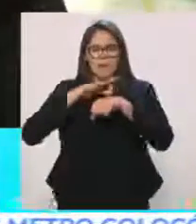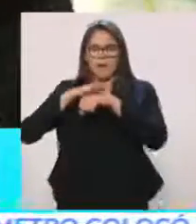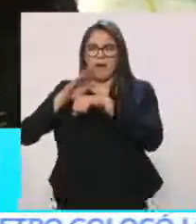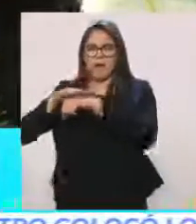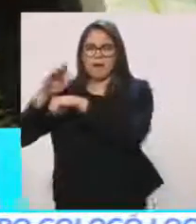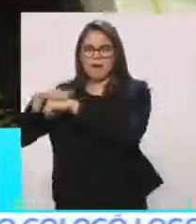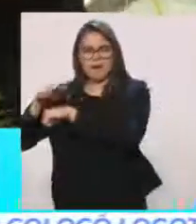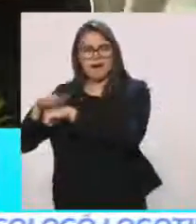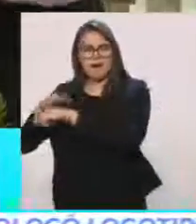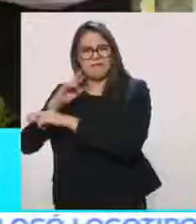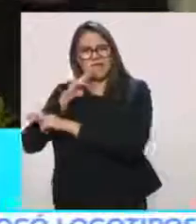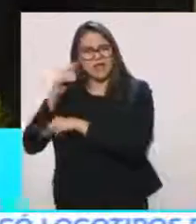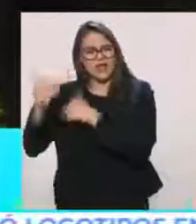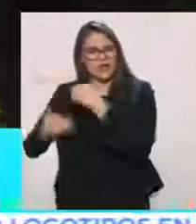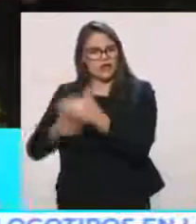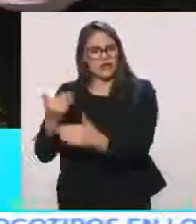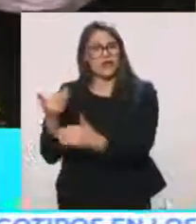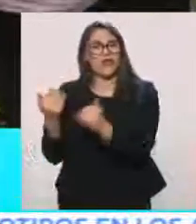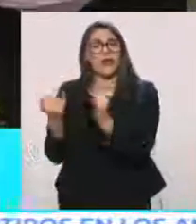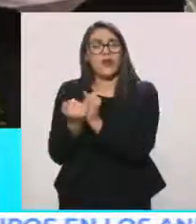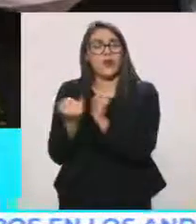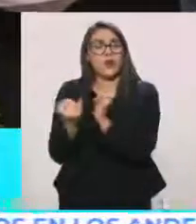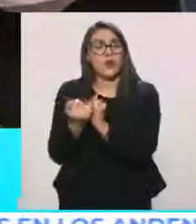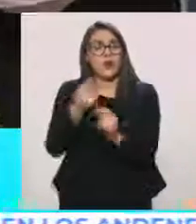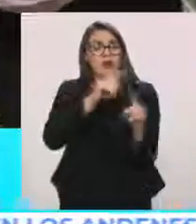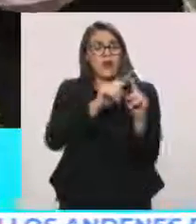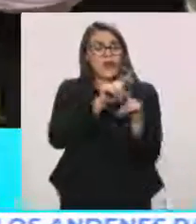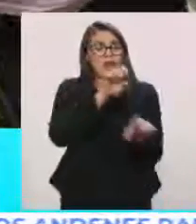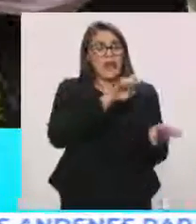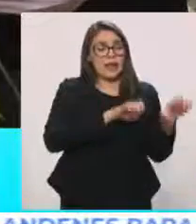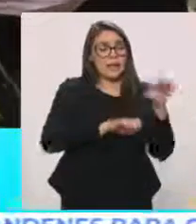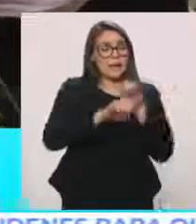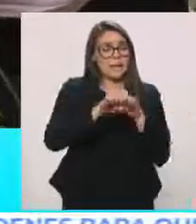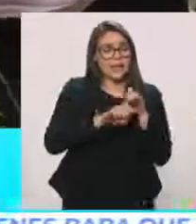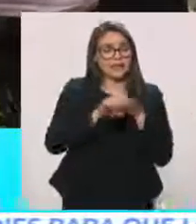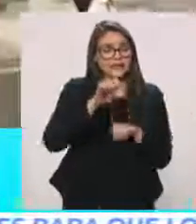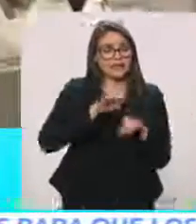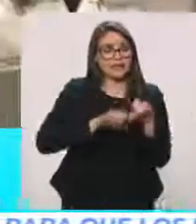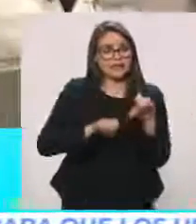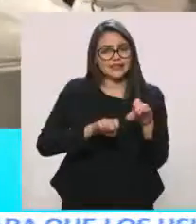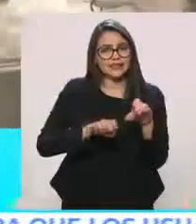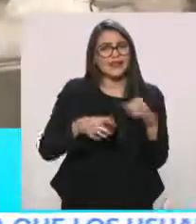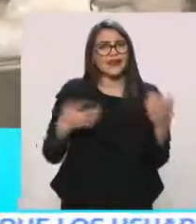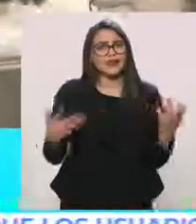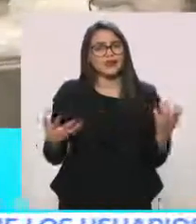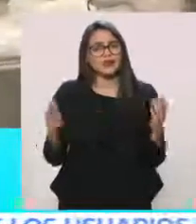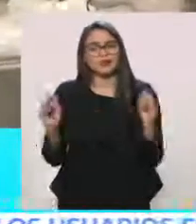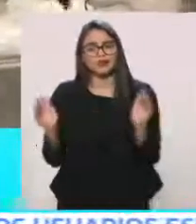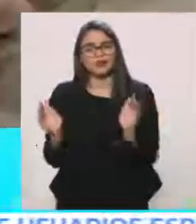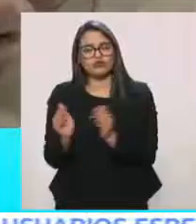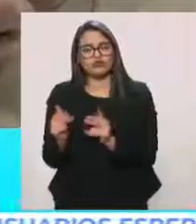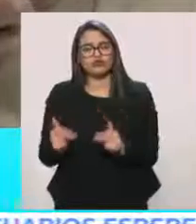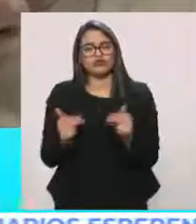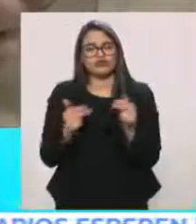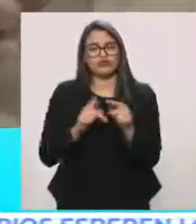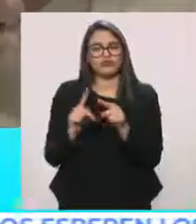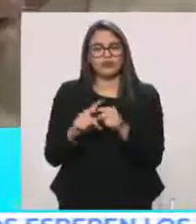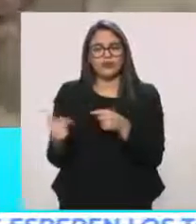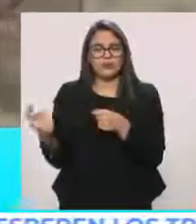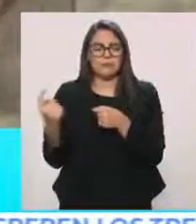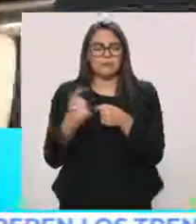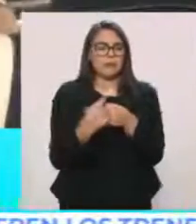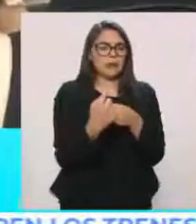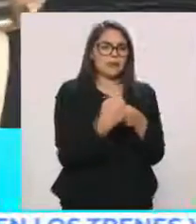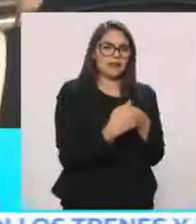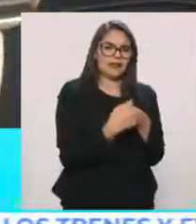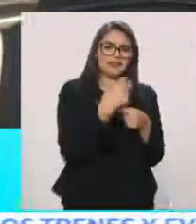y más pequeños, medianos y microcomercios incorporados a la red digital, que sin duda